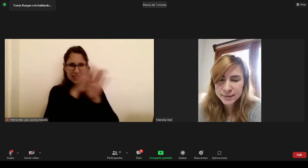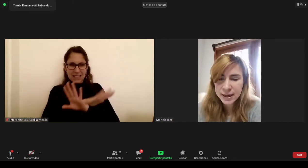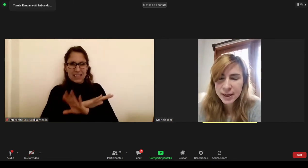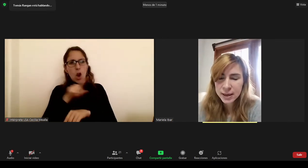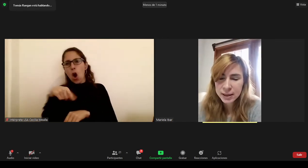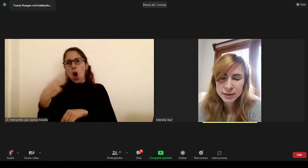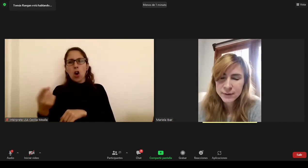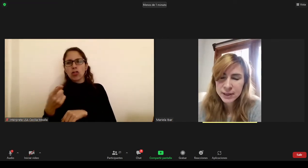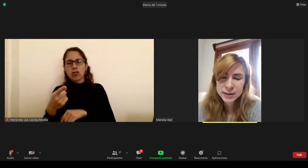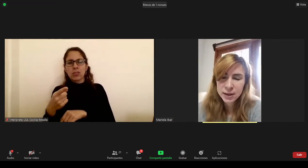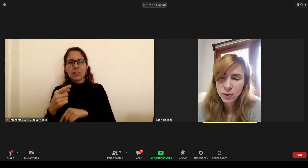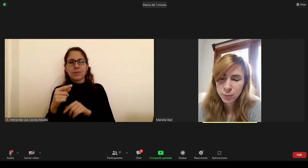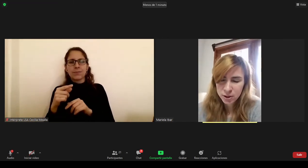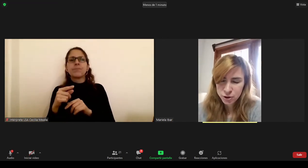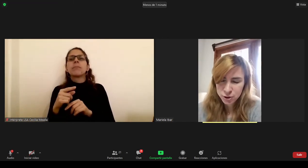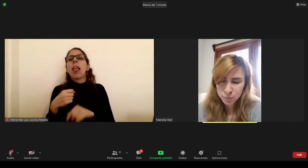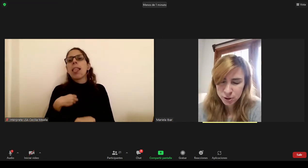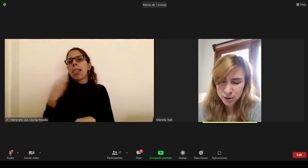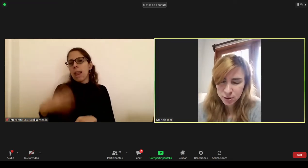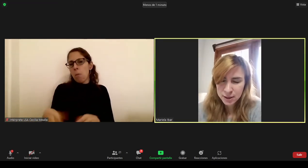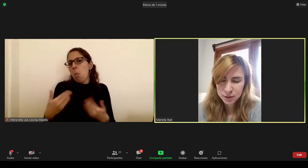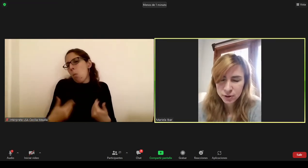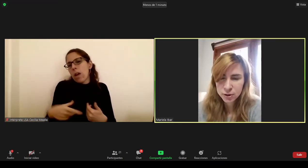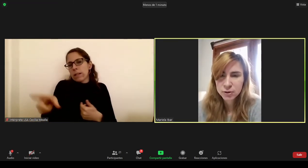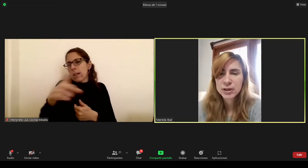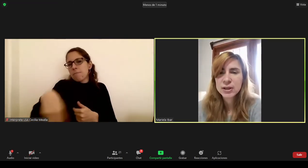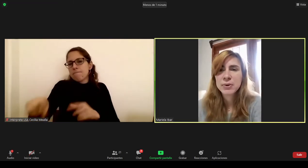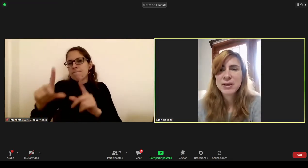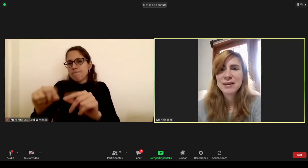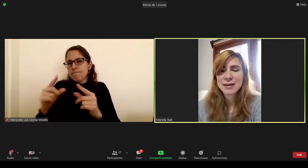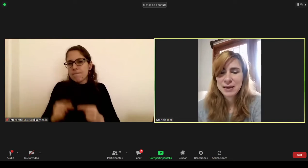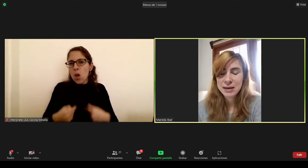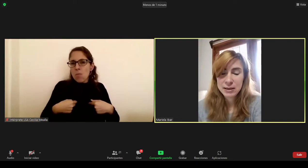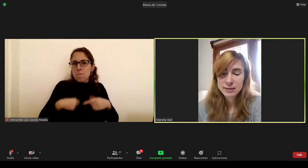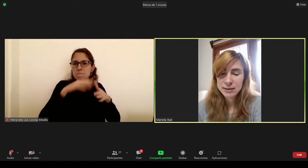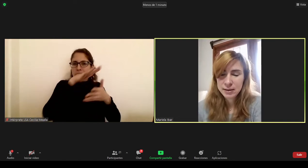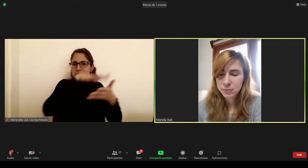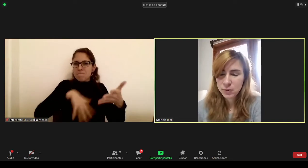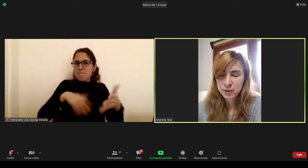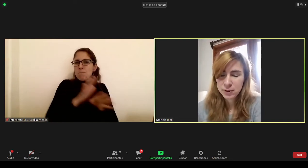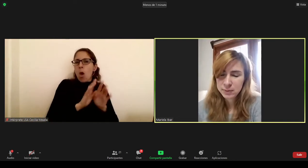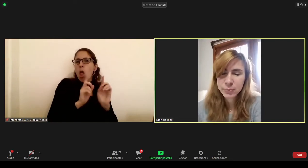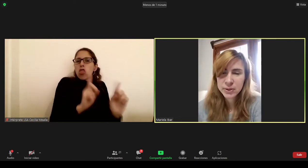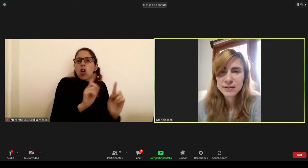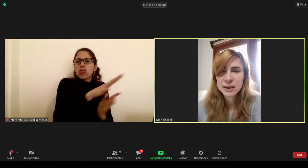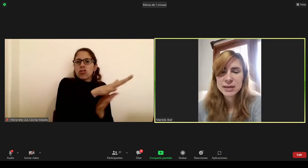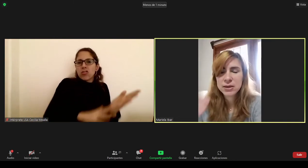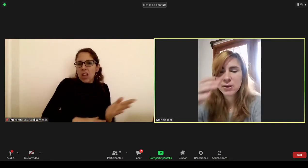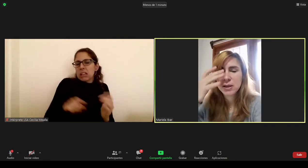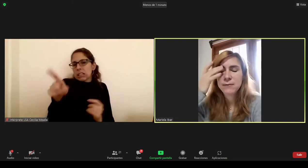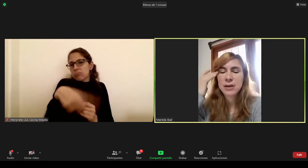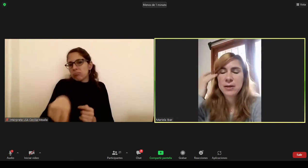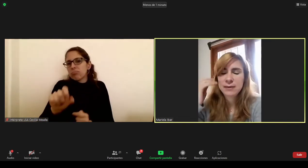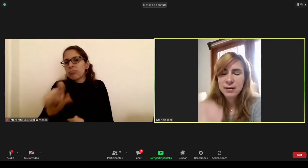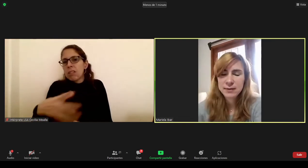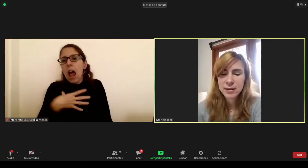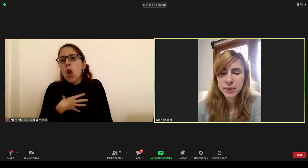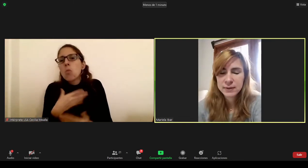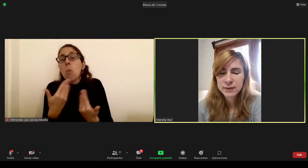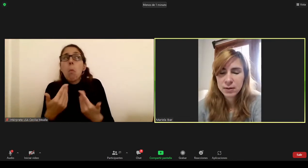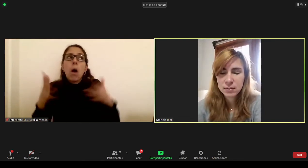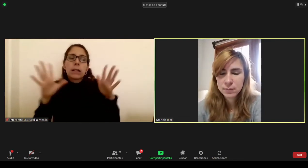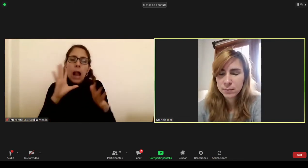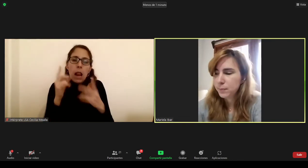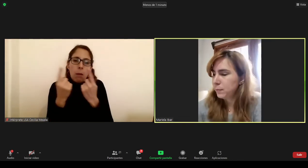ahí corresponde a... está diferente el número. Yo como tengo la versión docente puede ser que puede ser que haya una diferencia, sí,